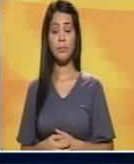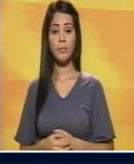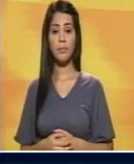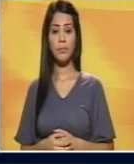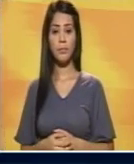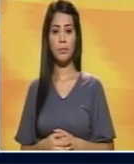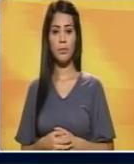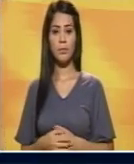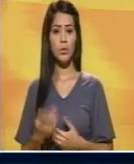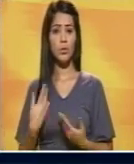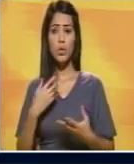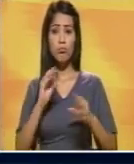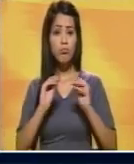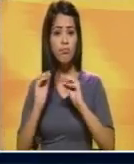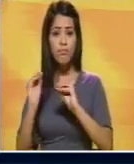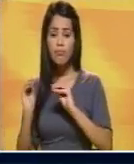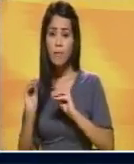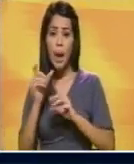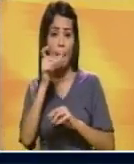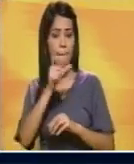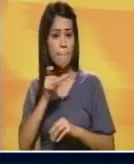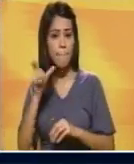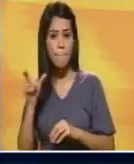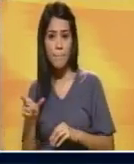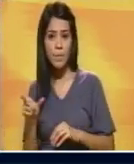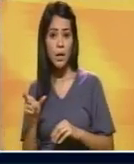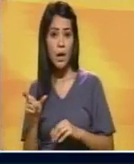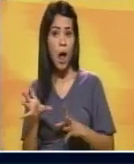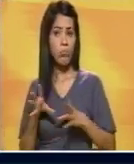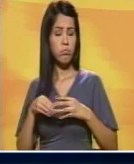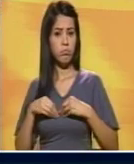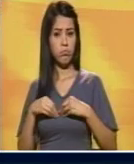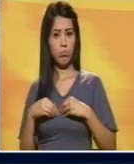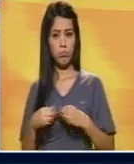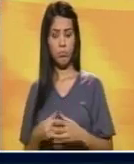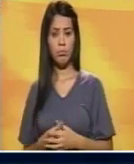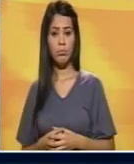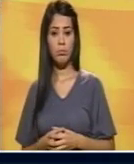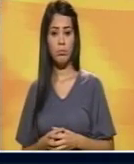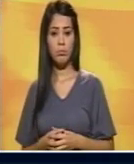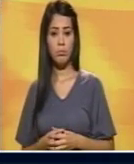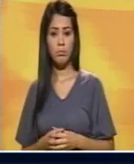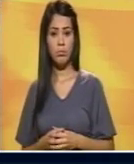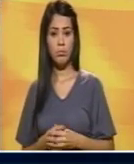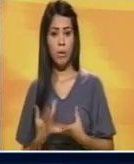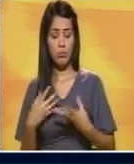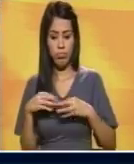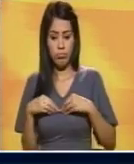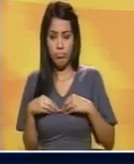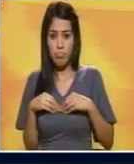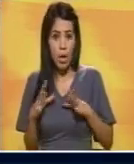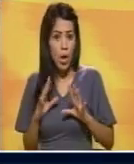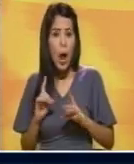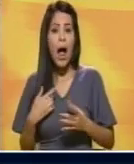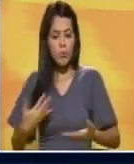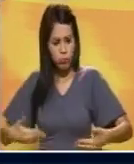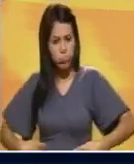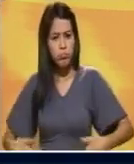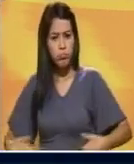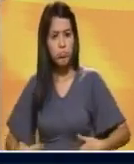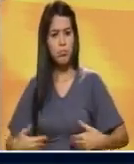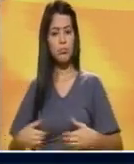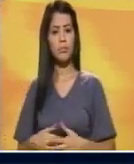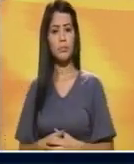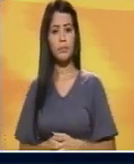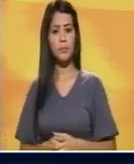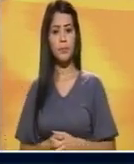No llamamos a la gente a abstenerse, sino más bien a seguir luchando. Y cada